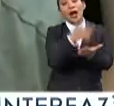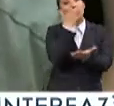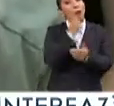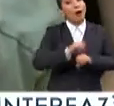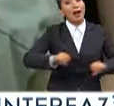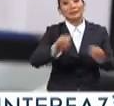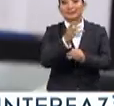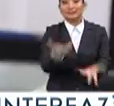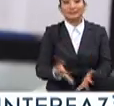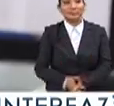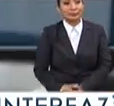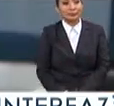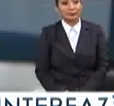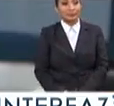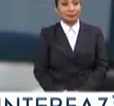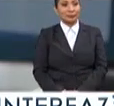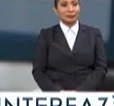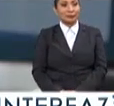disponibles